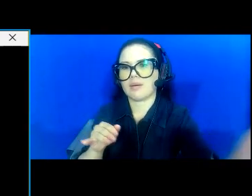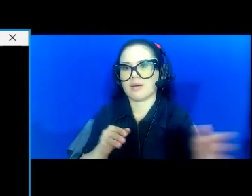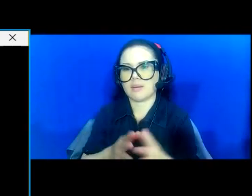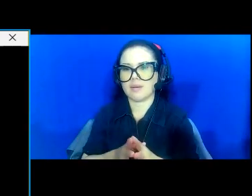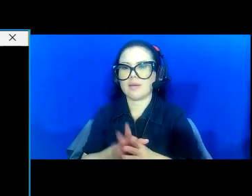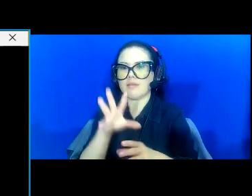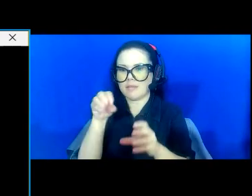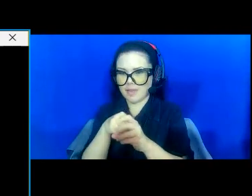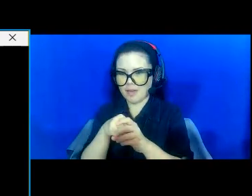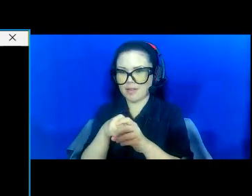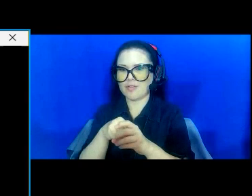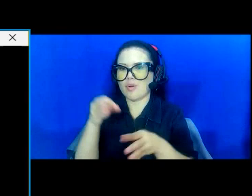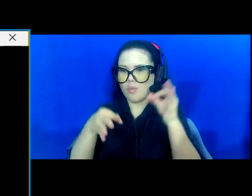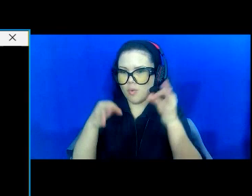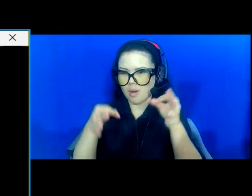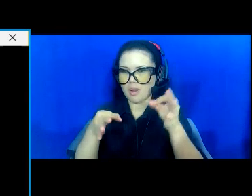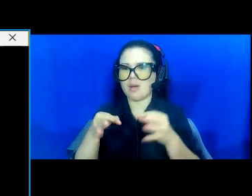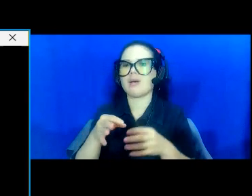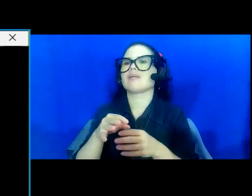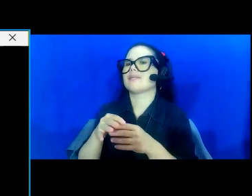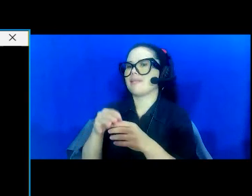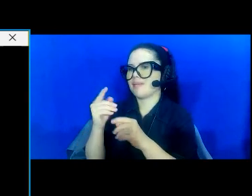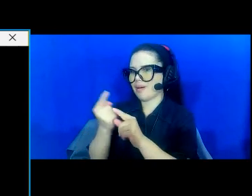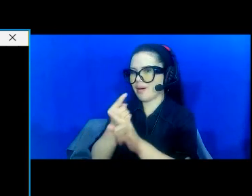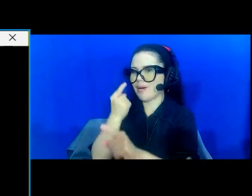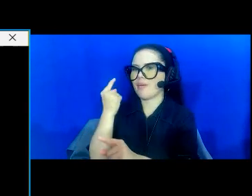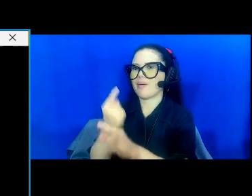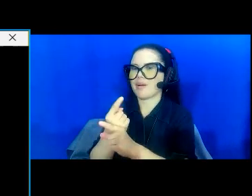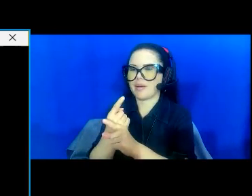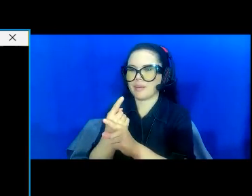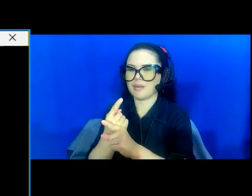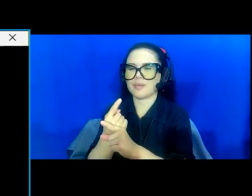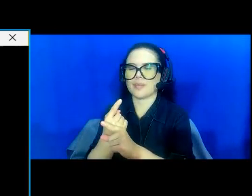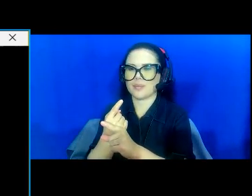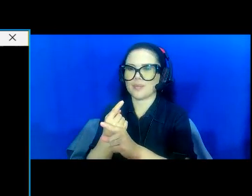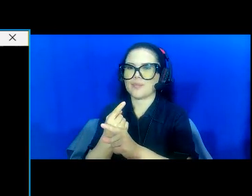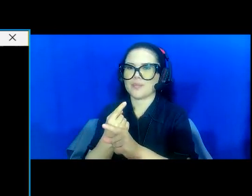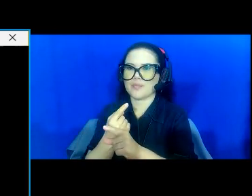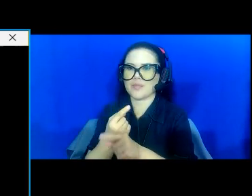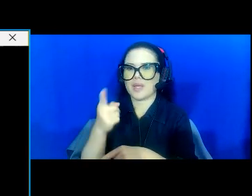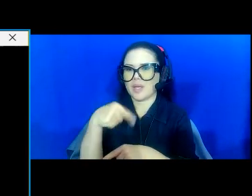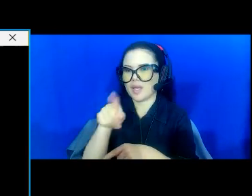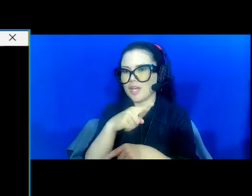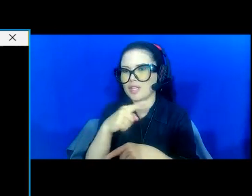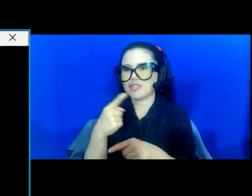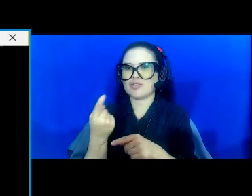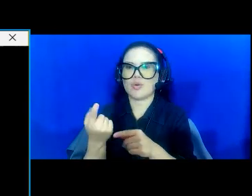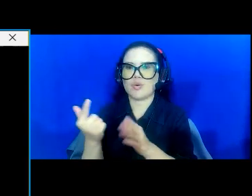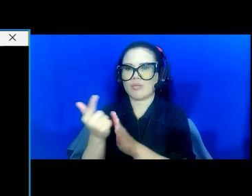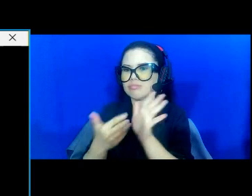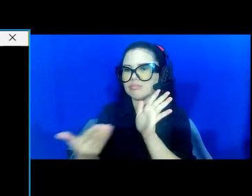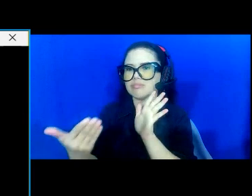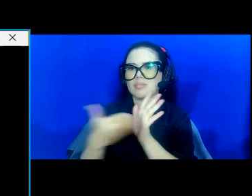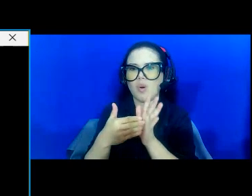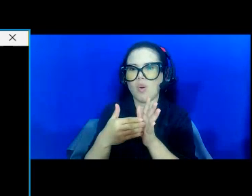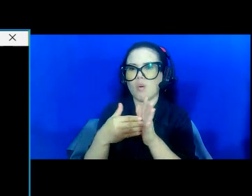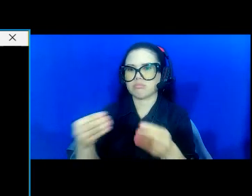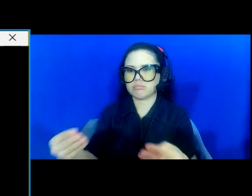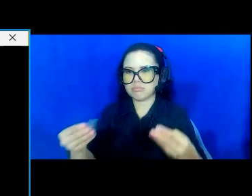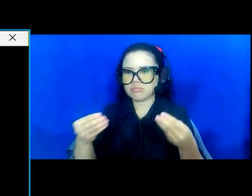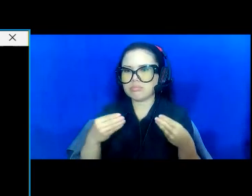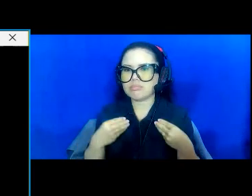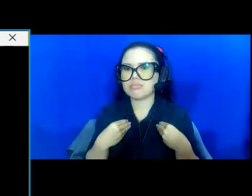tribunal. Exacto, y todos llegan ahí, los contrata, ¿verdad? Porque son los que tomaron la demanda y se unieron, lideraron. Y entonces,